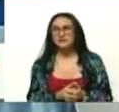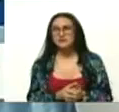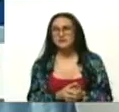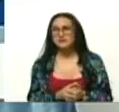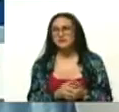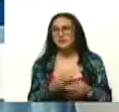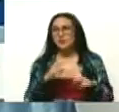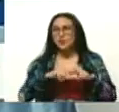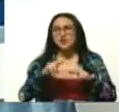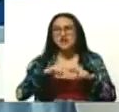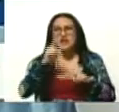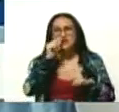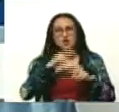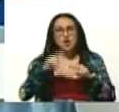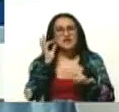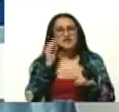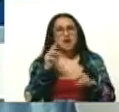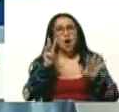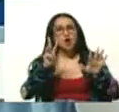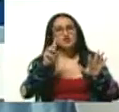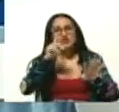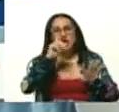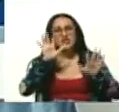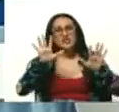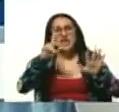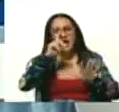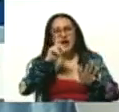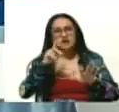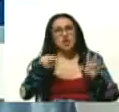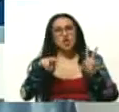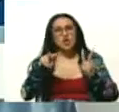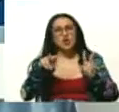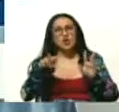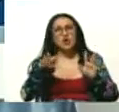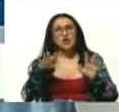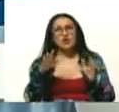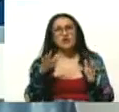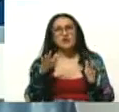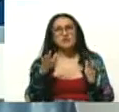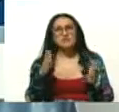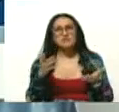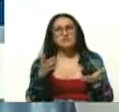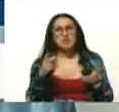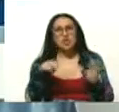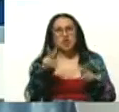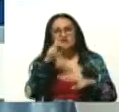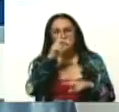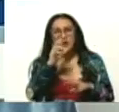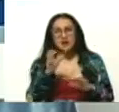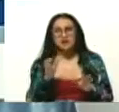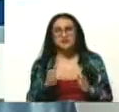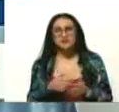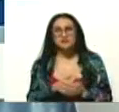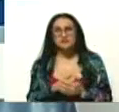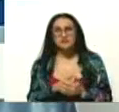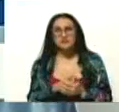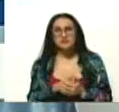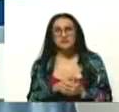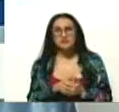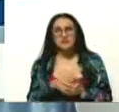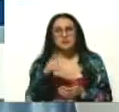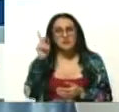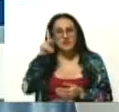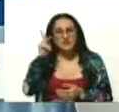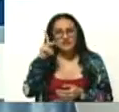un niño, una niña de 8, 9, 10 años, 11 años, entonces, bueno, si le gustó, no sé, el profesor, la